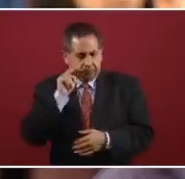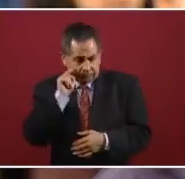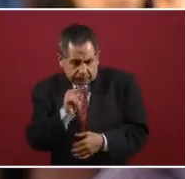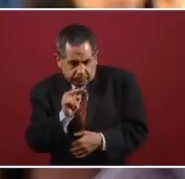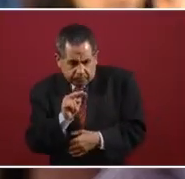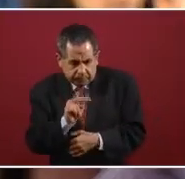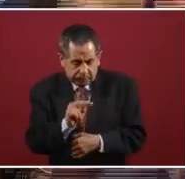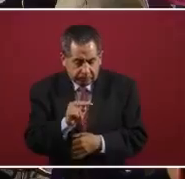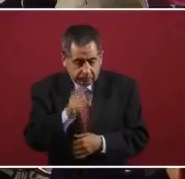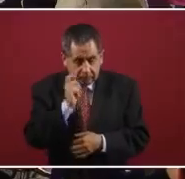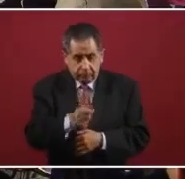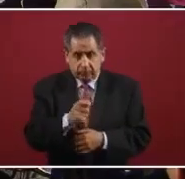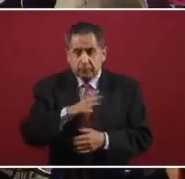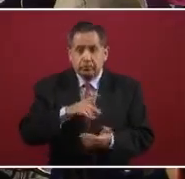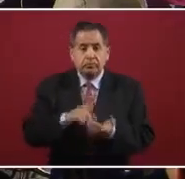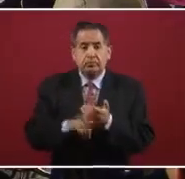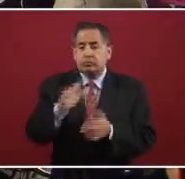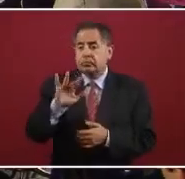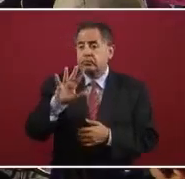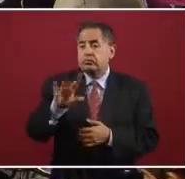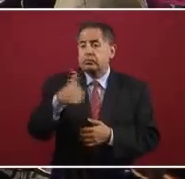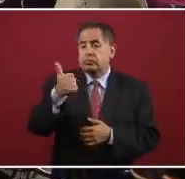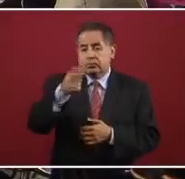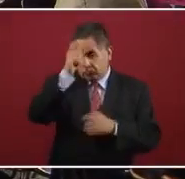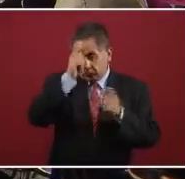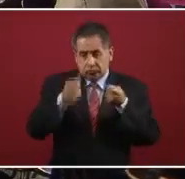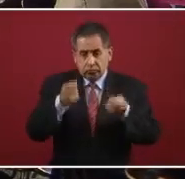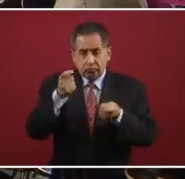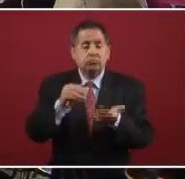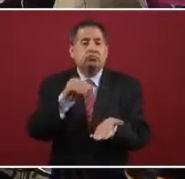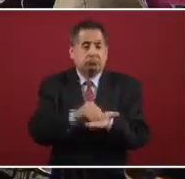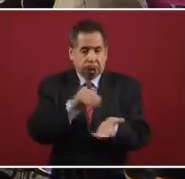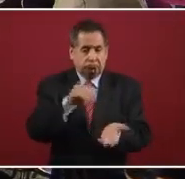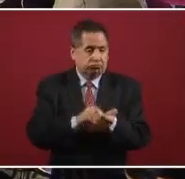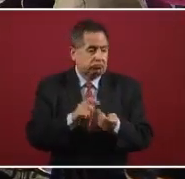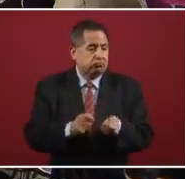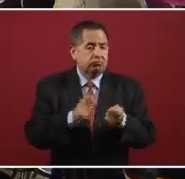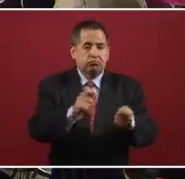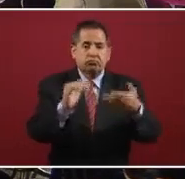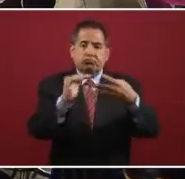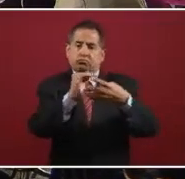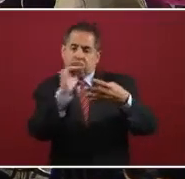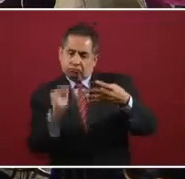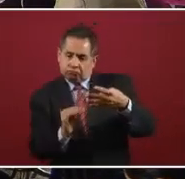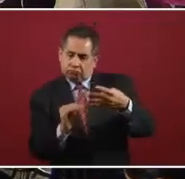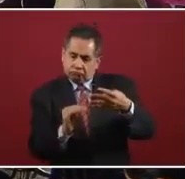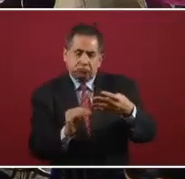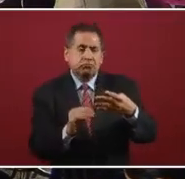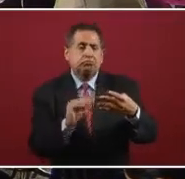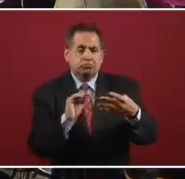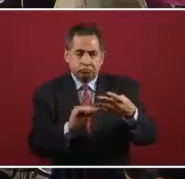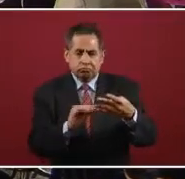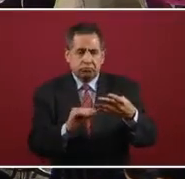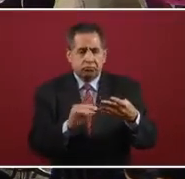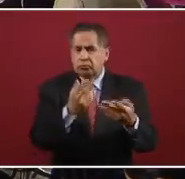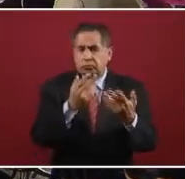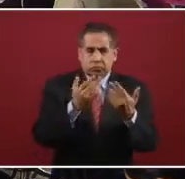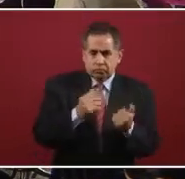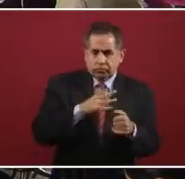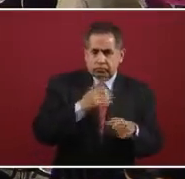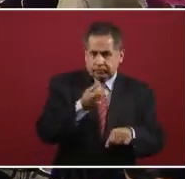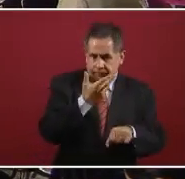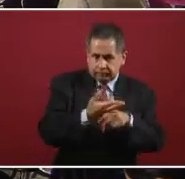que 56 choferes aún están asignados a funcionarios de nivel medio, es decir, ni secretarios ni